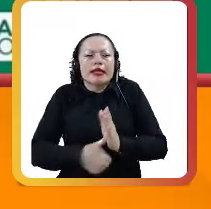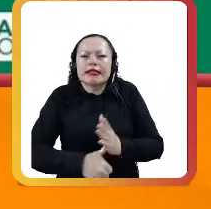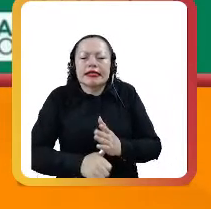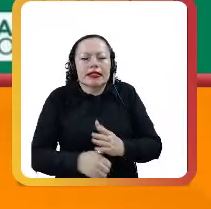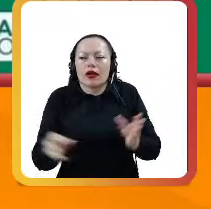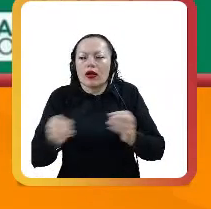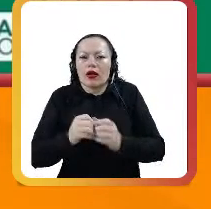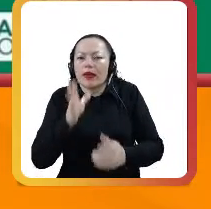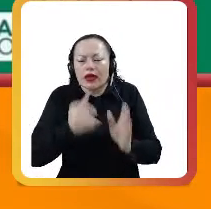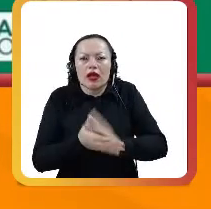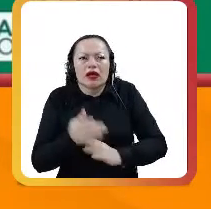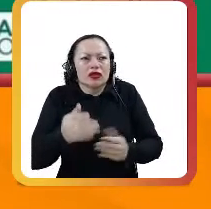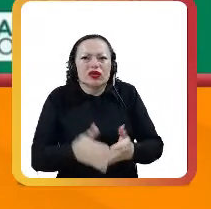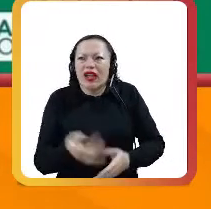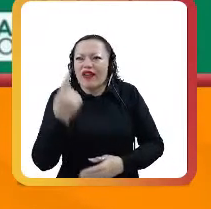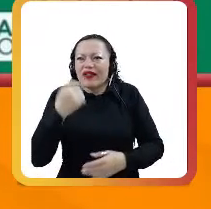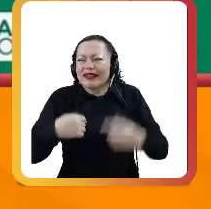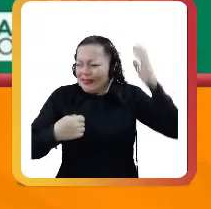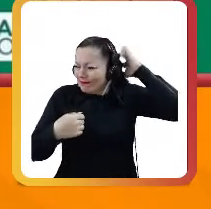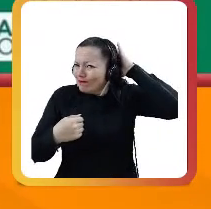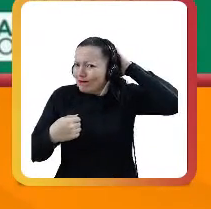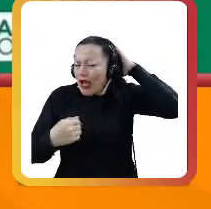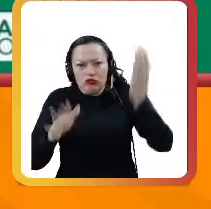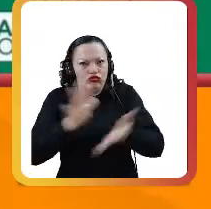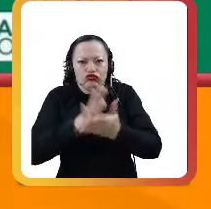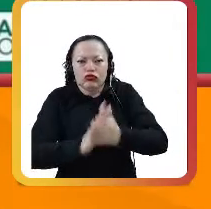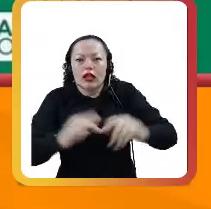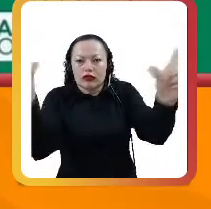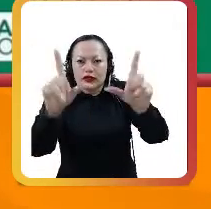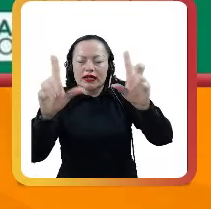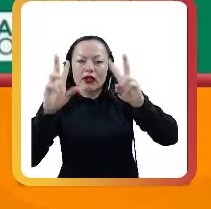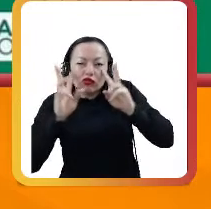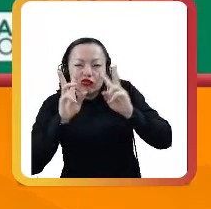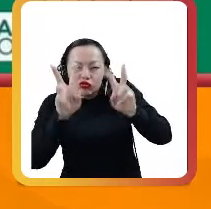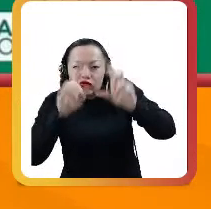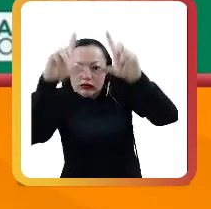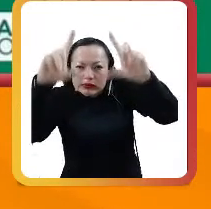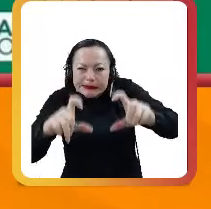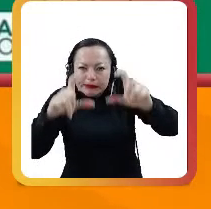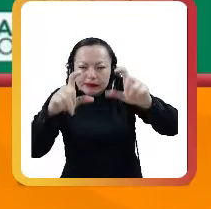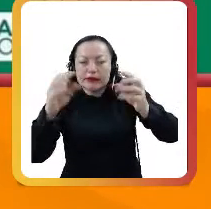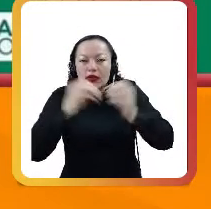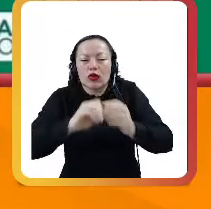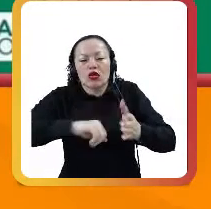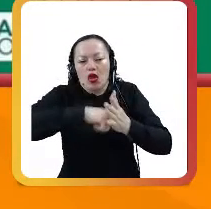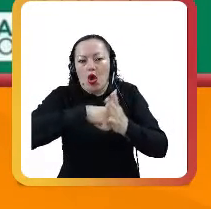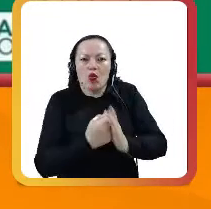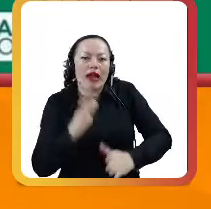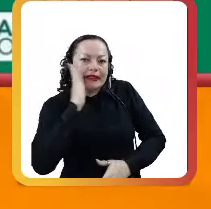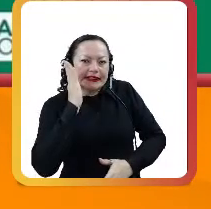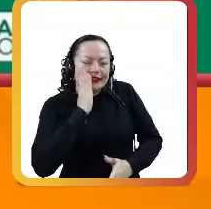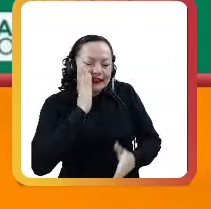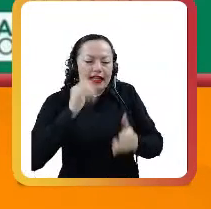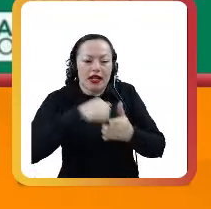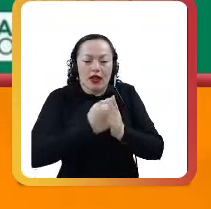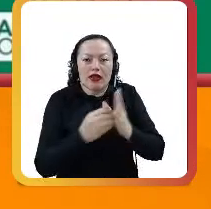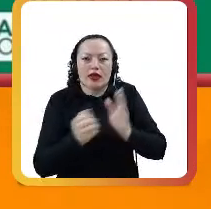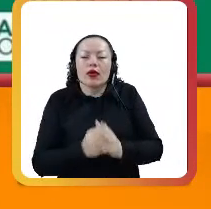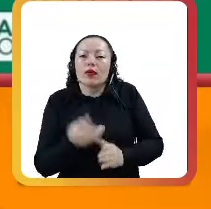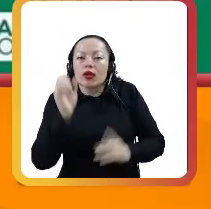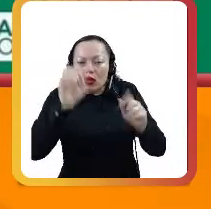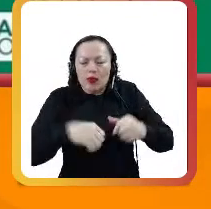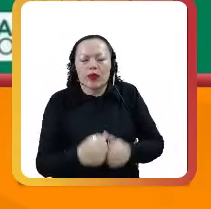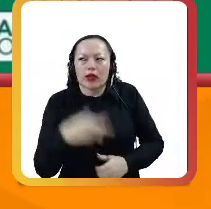actualizado, pues le pueden tomar una fotico a la pantalla y ahí ya les queda para que lo tengan en sus archivos, en la galería, tengan el pico y cédula y lo puedan